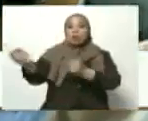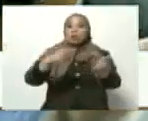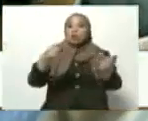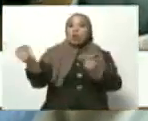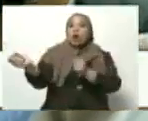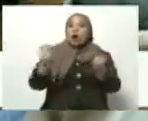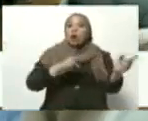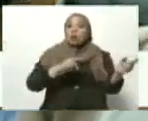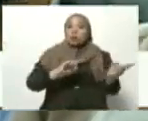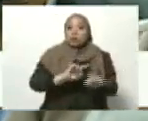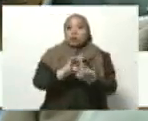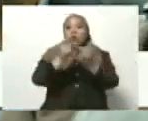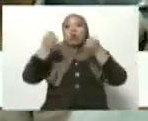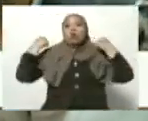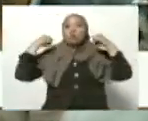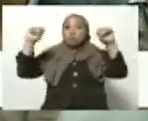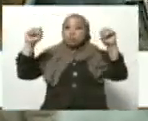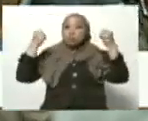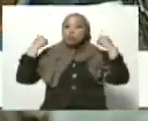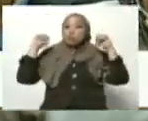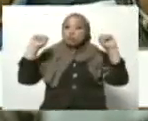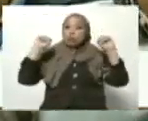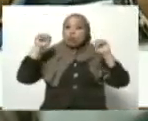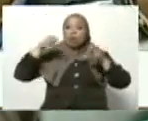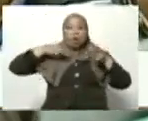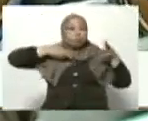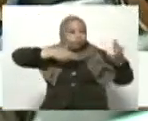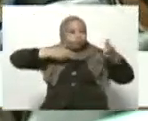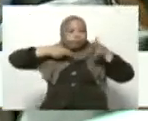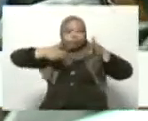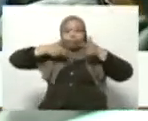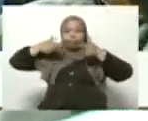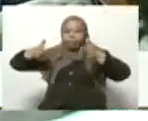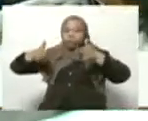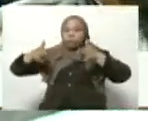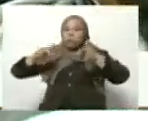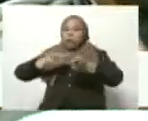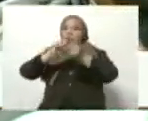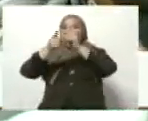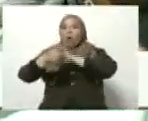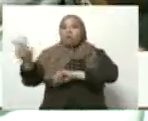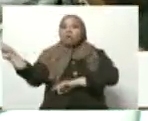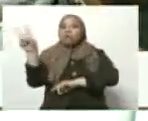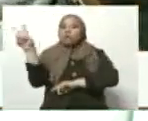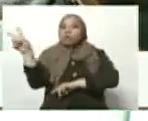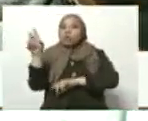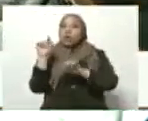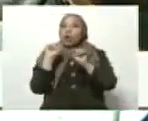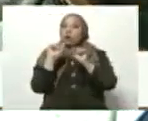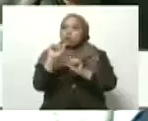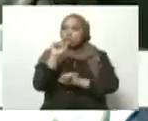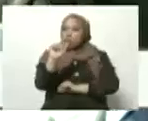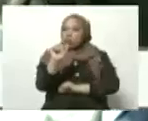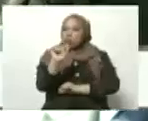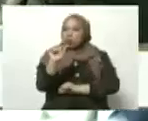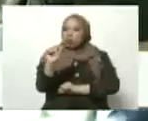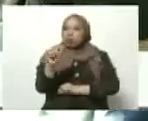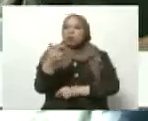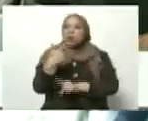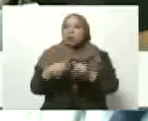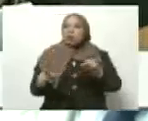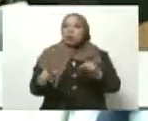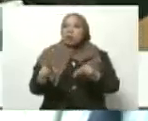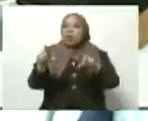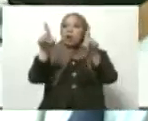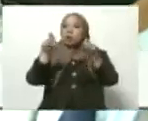le campos de entrenamiento para los mercenarios y paso a Venezuela privilegiado al momento del ataque. También se les